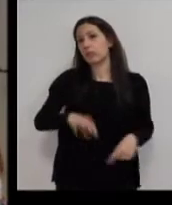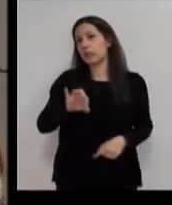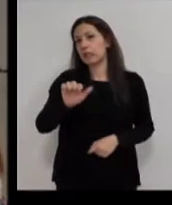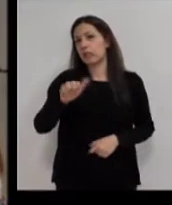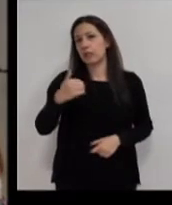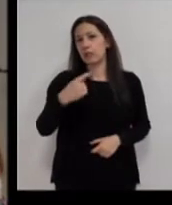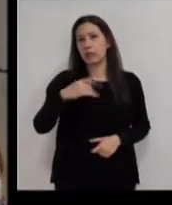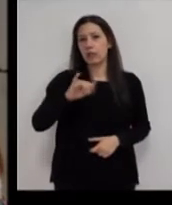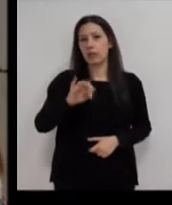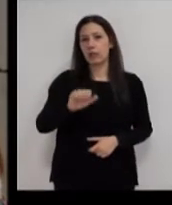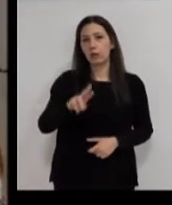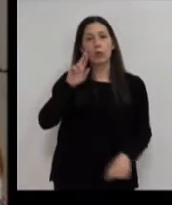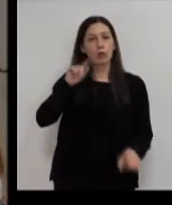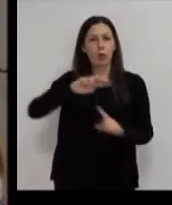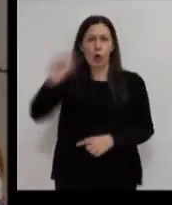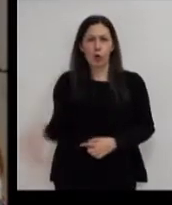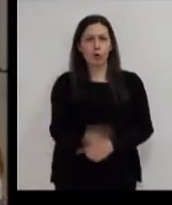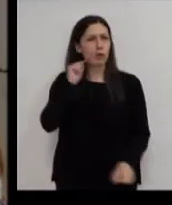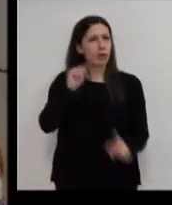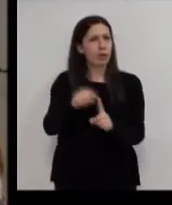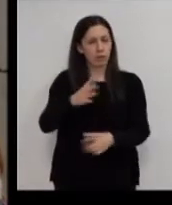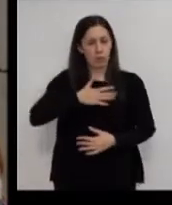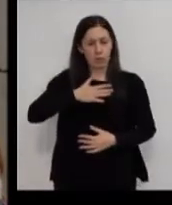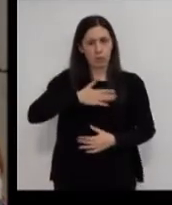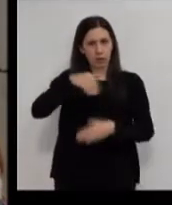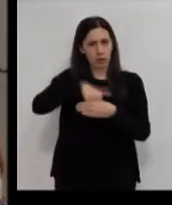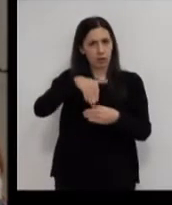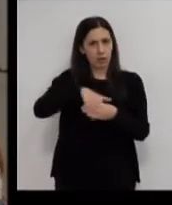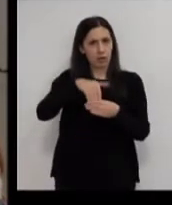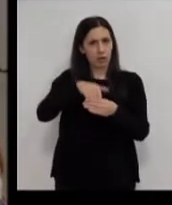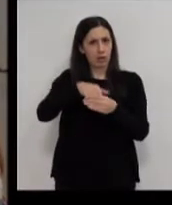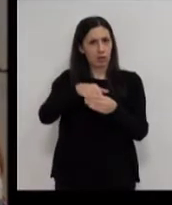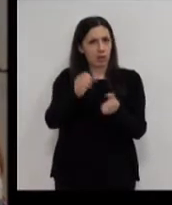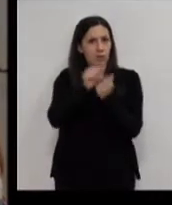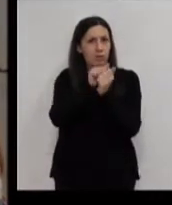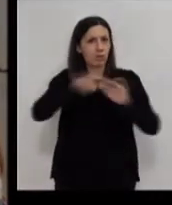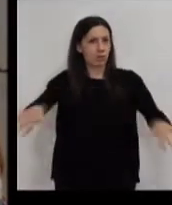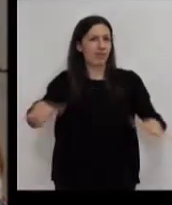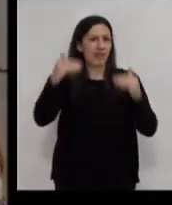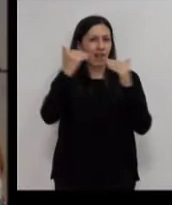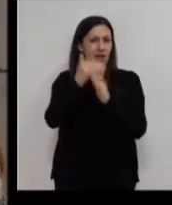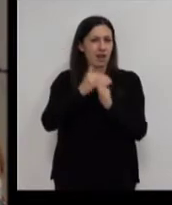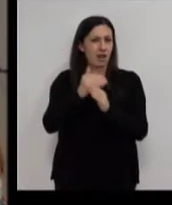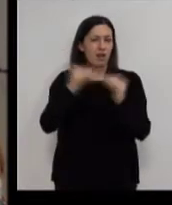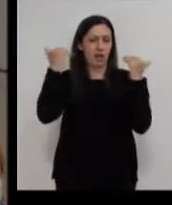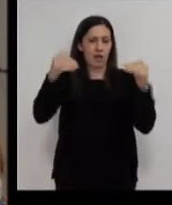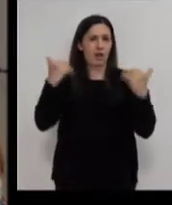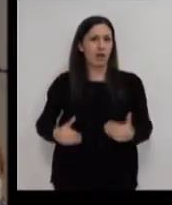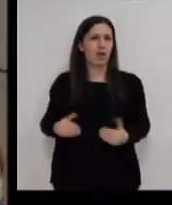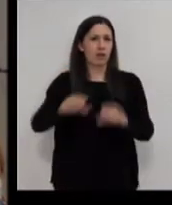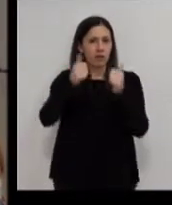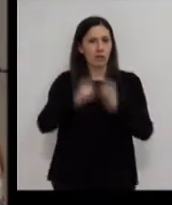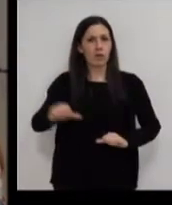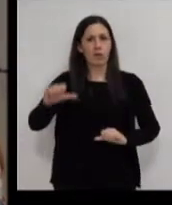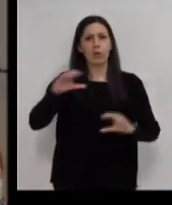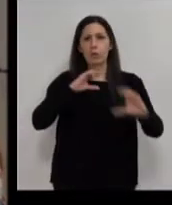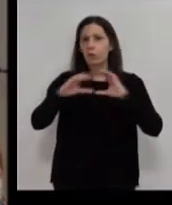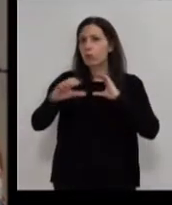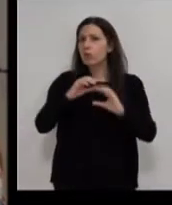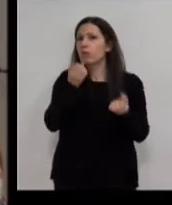turística general como Serendipity, con Segitur, etcétera, para que todos nuestros contenidos se fluyan a todas las